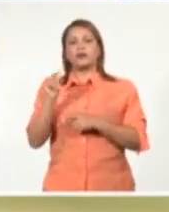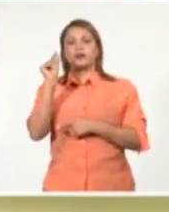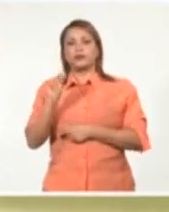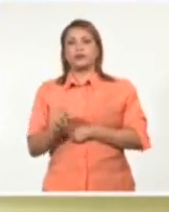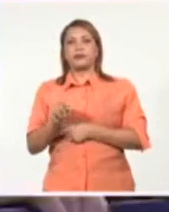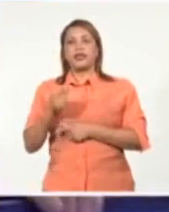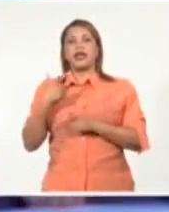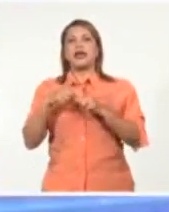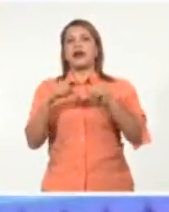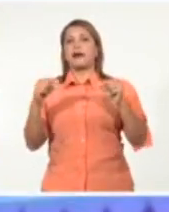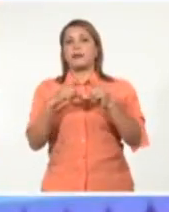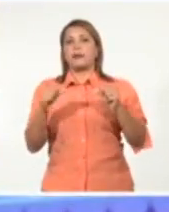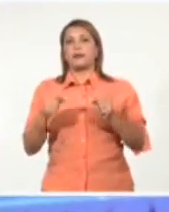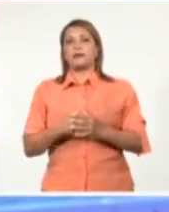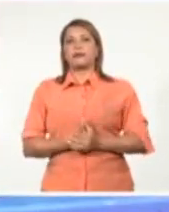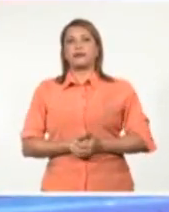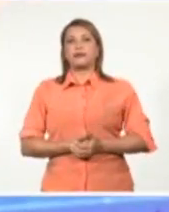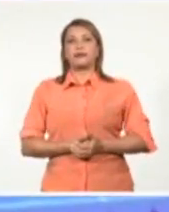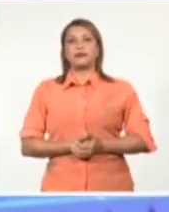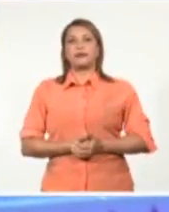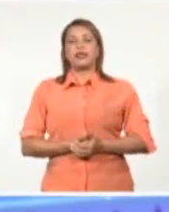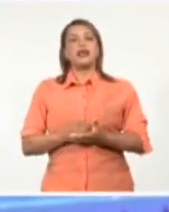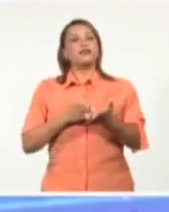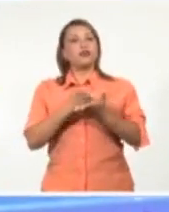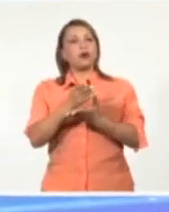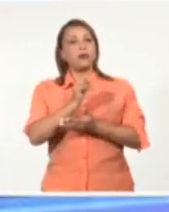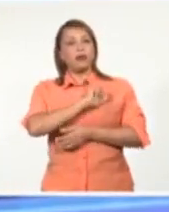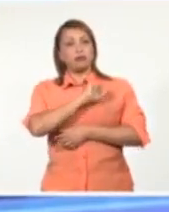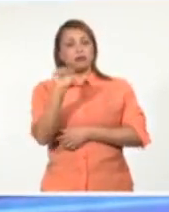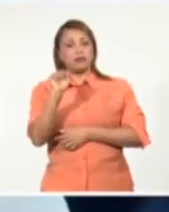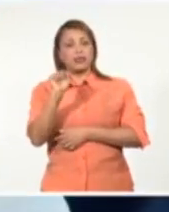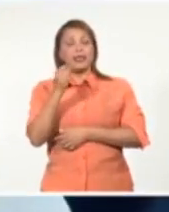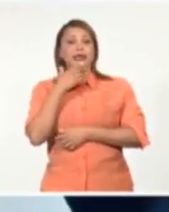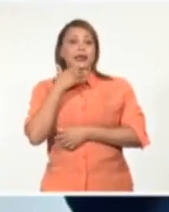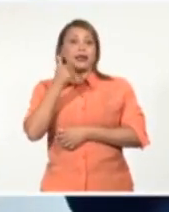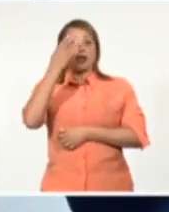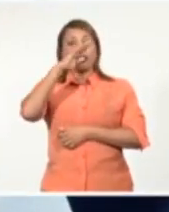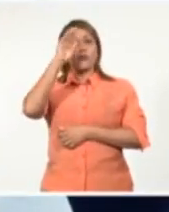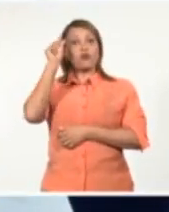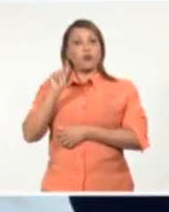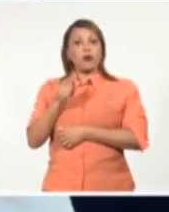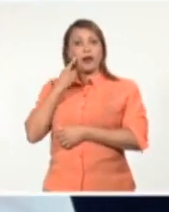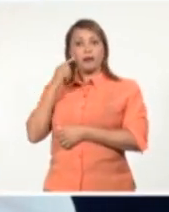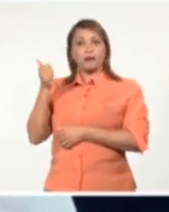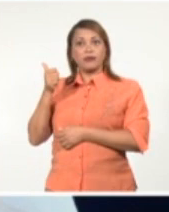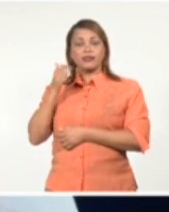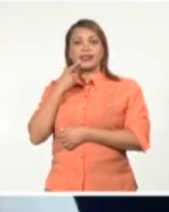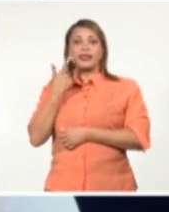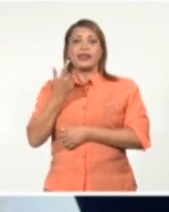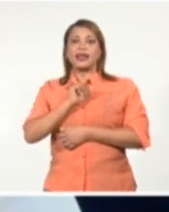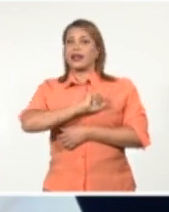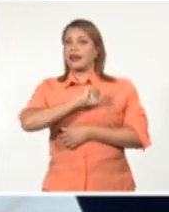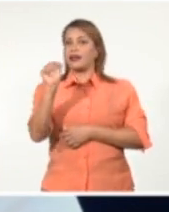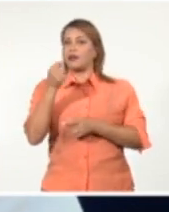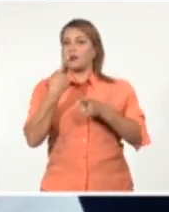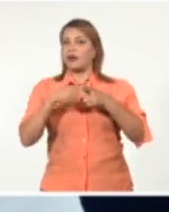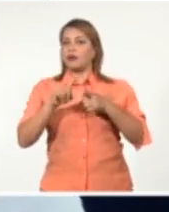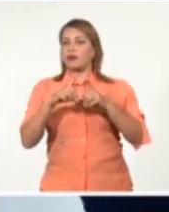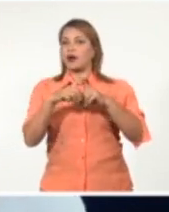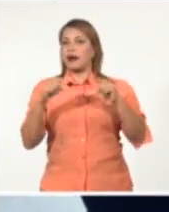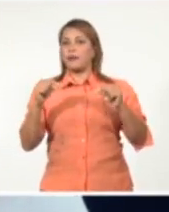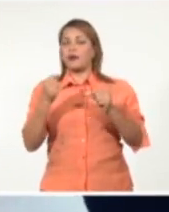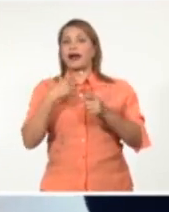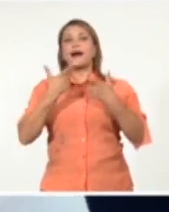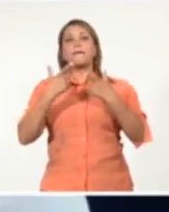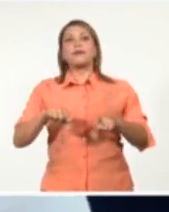en la pugna por la corona en su camino hacia el título el de la mayor de las antillas sometió a Roy Meyer de Países Bajos al campeón